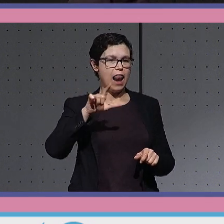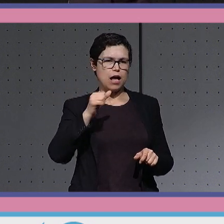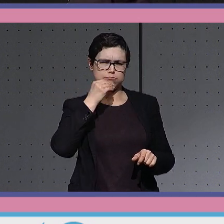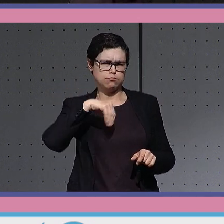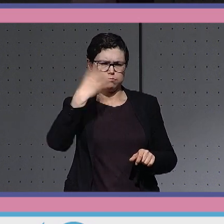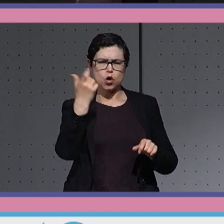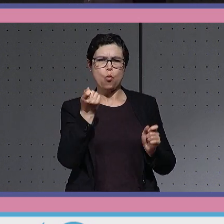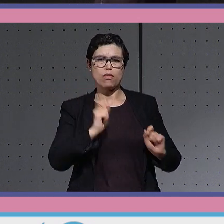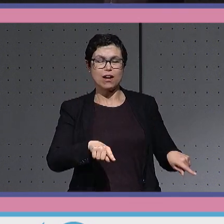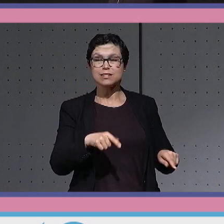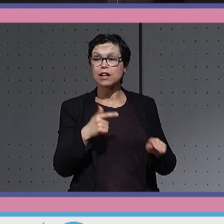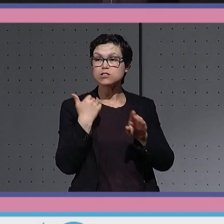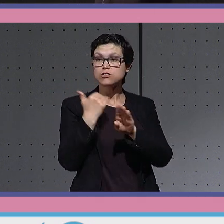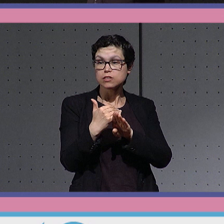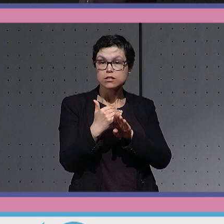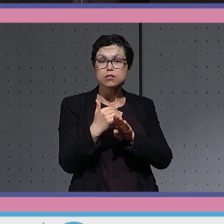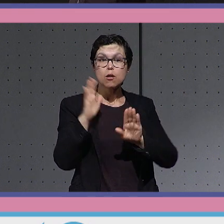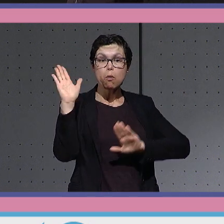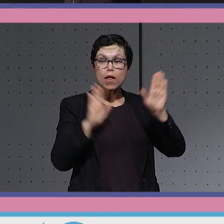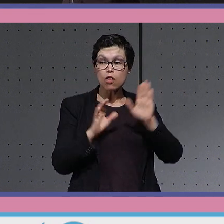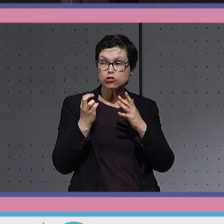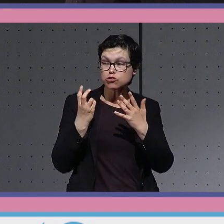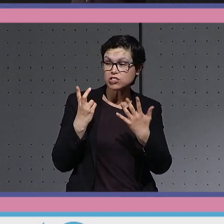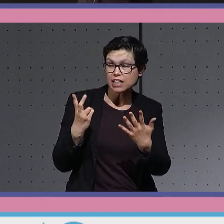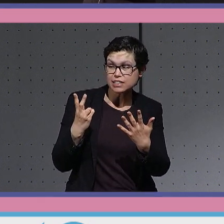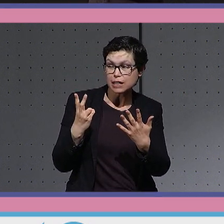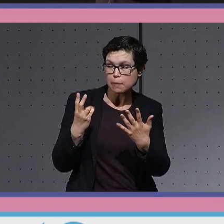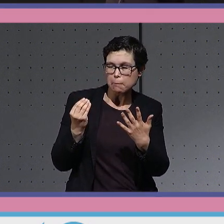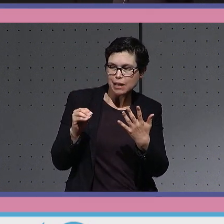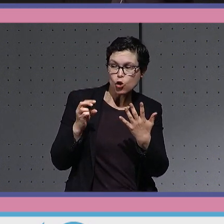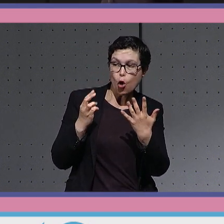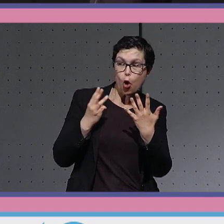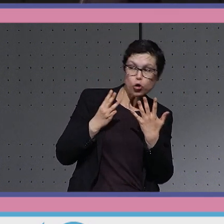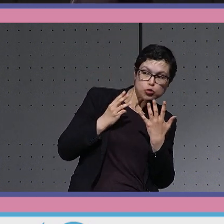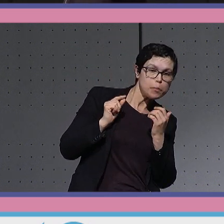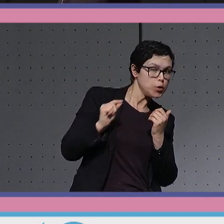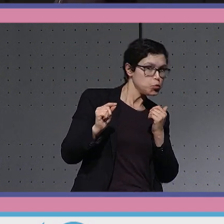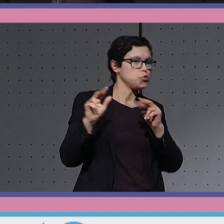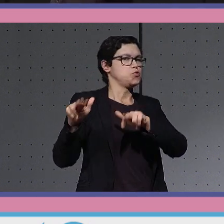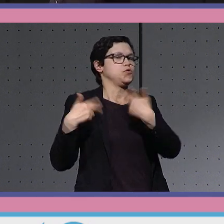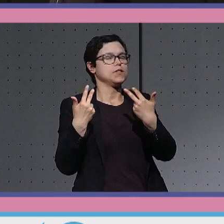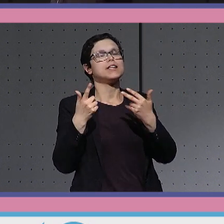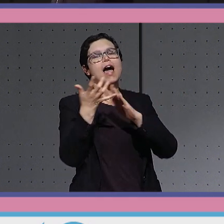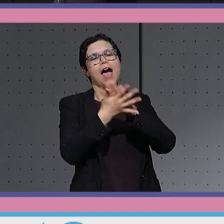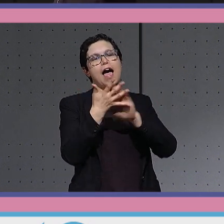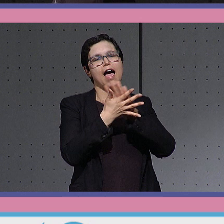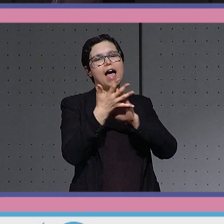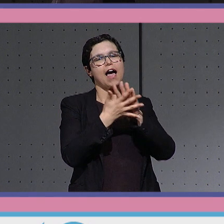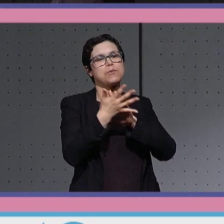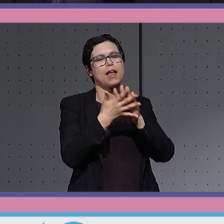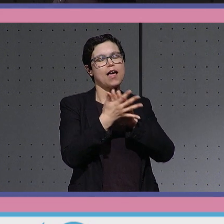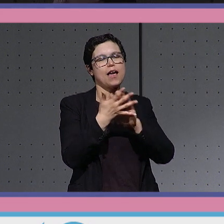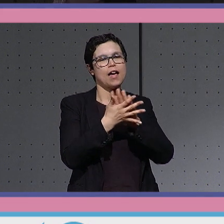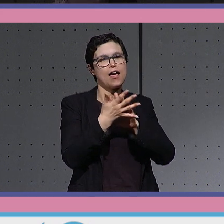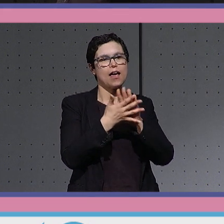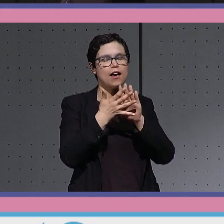estos 7, si me deja el moderador 8 minutos, 7, 8, es hablar de cómo vamos a tratar o cómo se puede